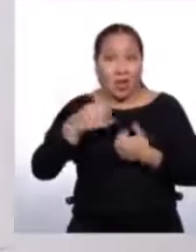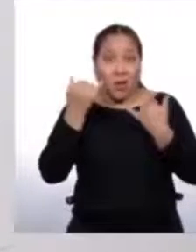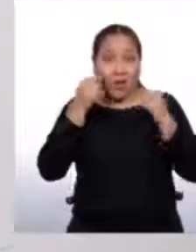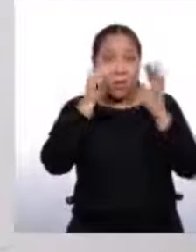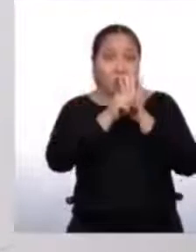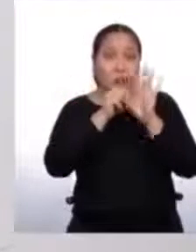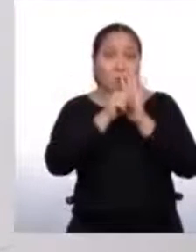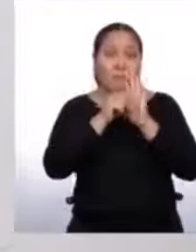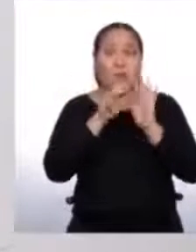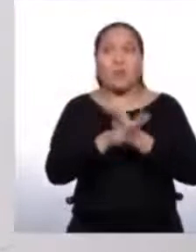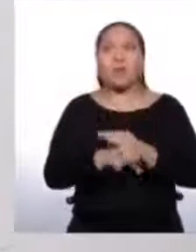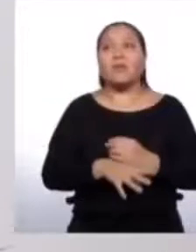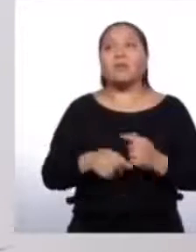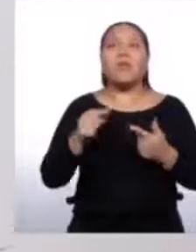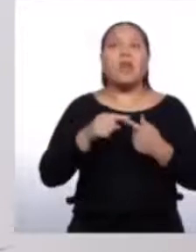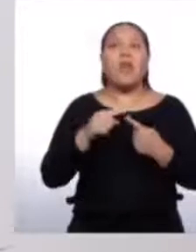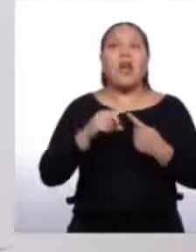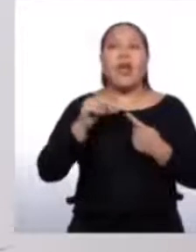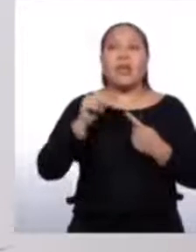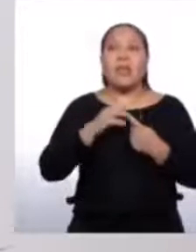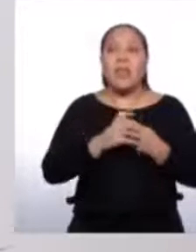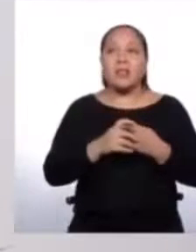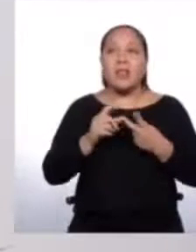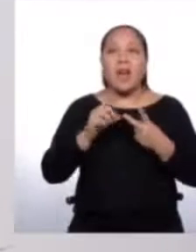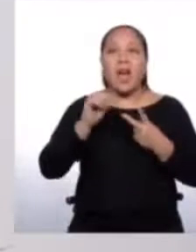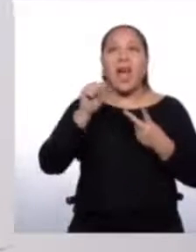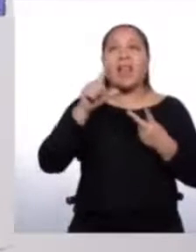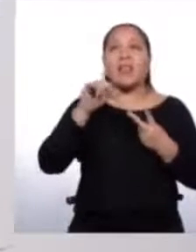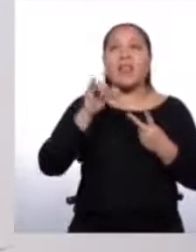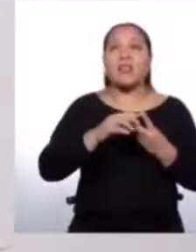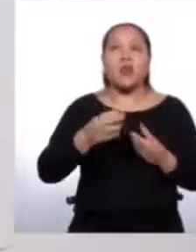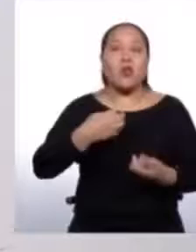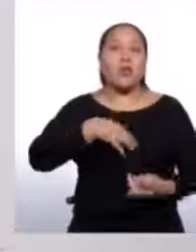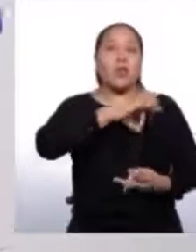es decir, Los gallinazos sin plumas, Alienación o La